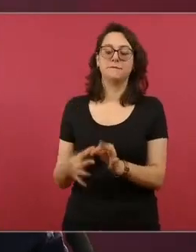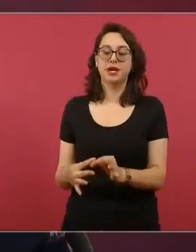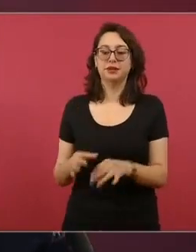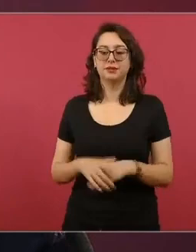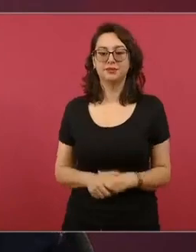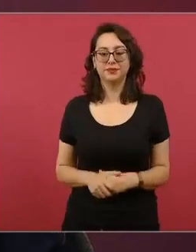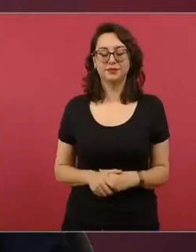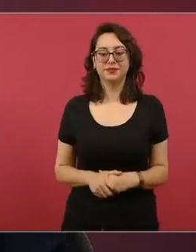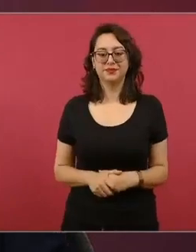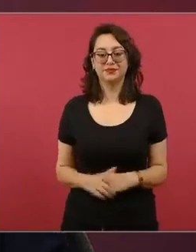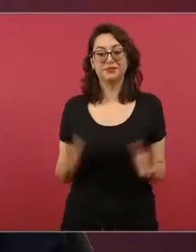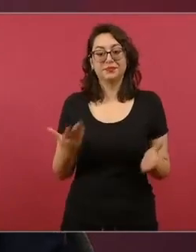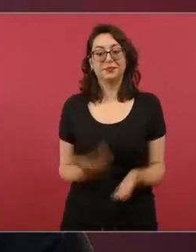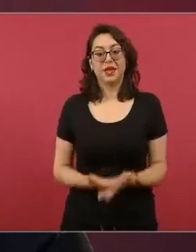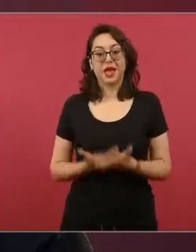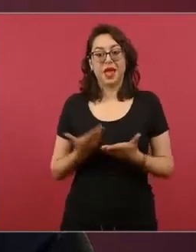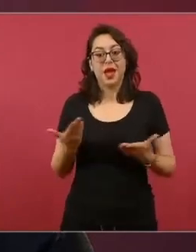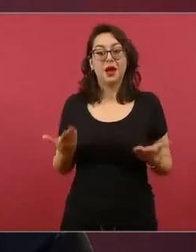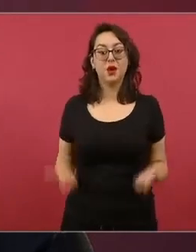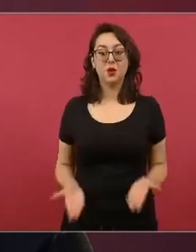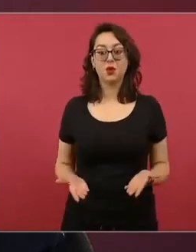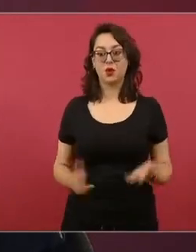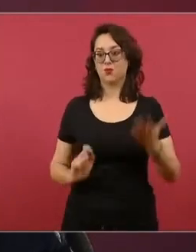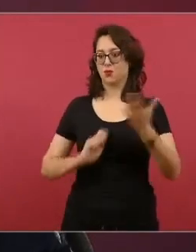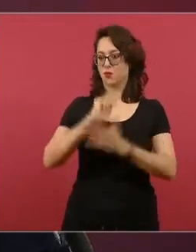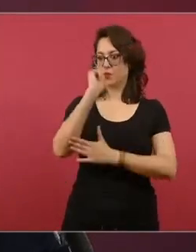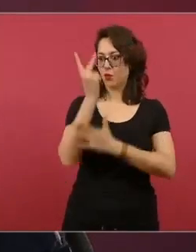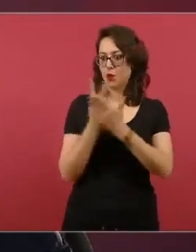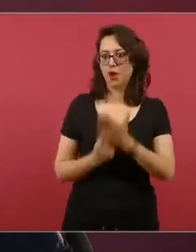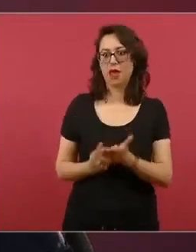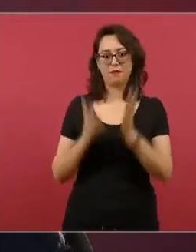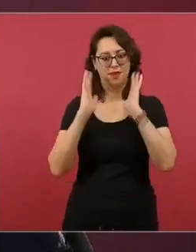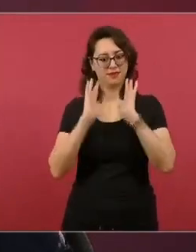Y ahora, como es un programa